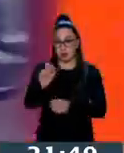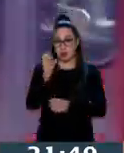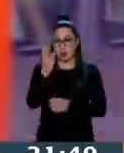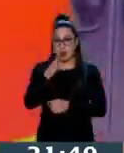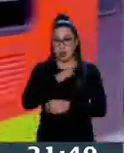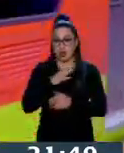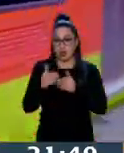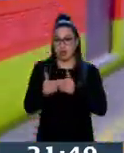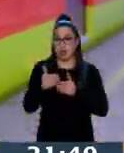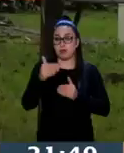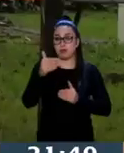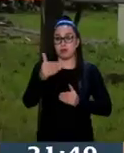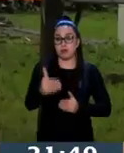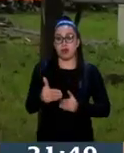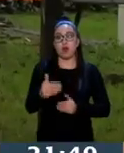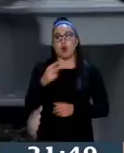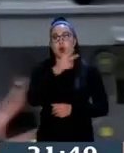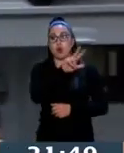un aumento de